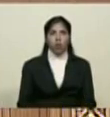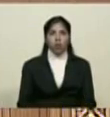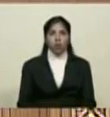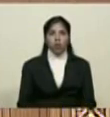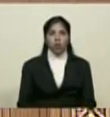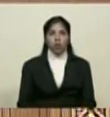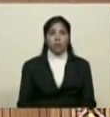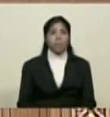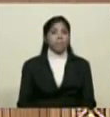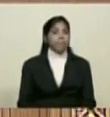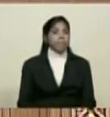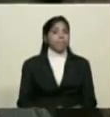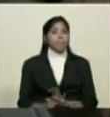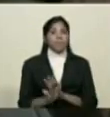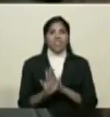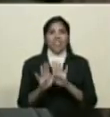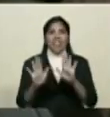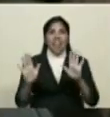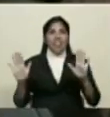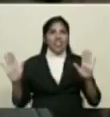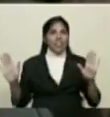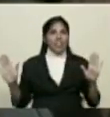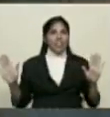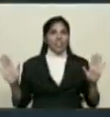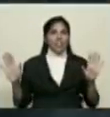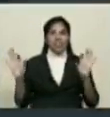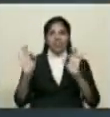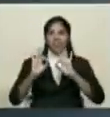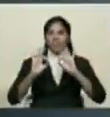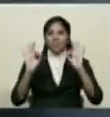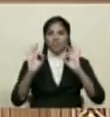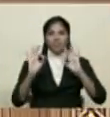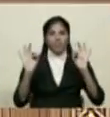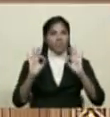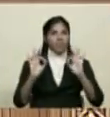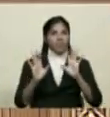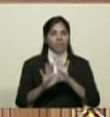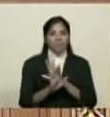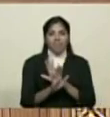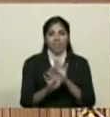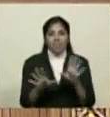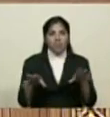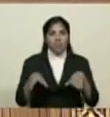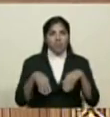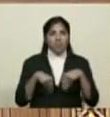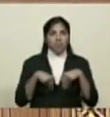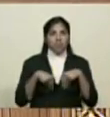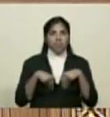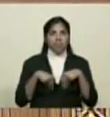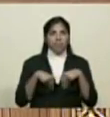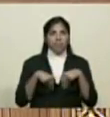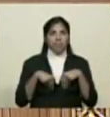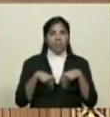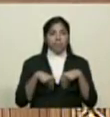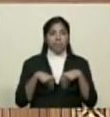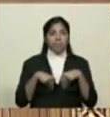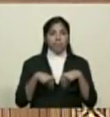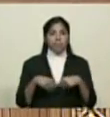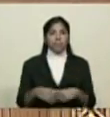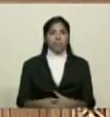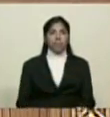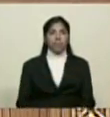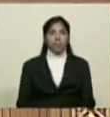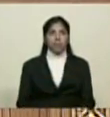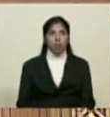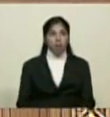Nada, aparte de sobreseer a el 80% de estas empresas. Nosotros no